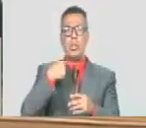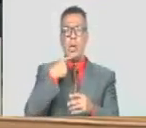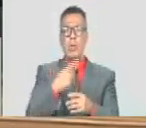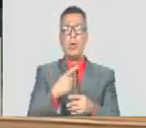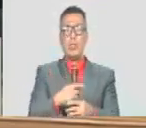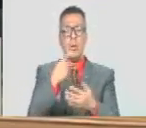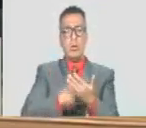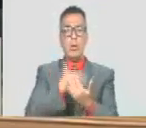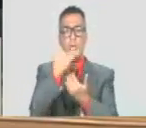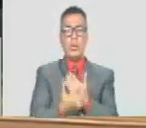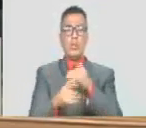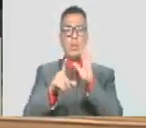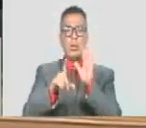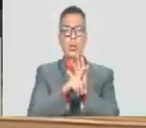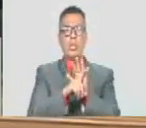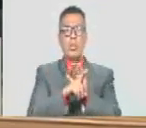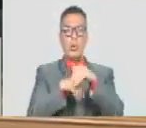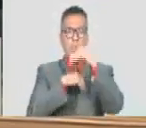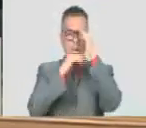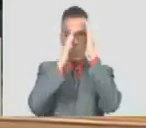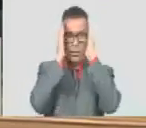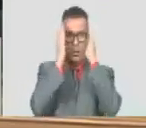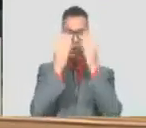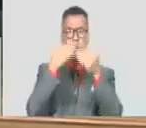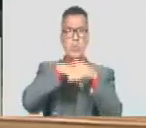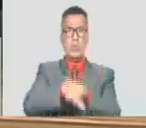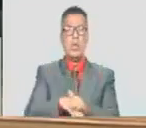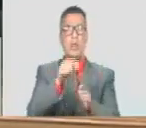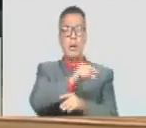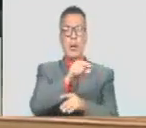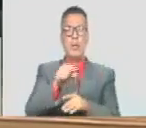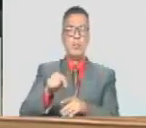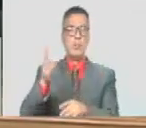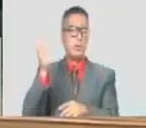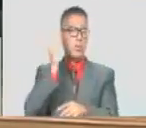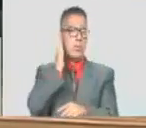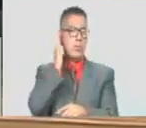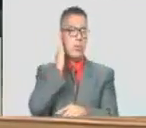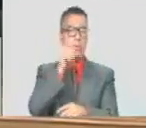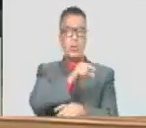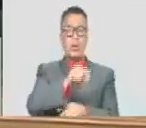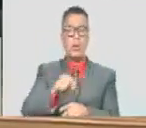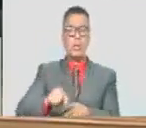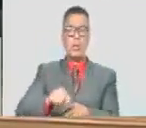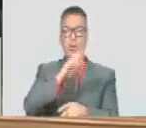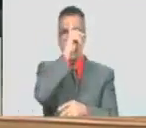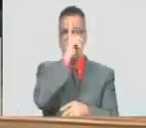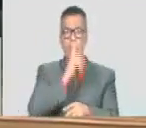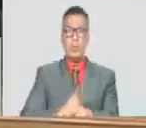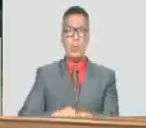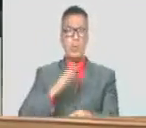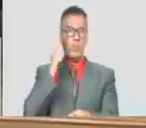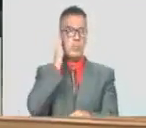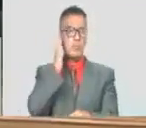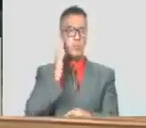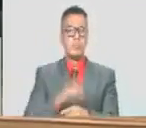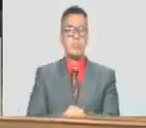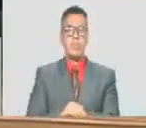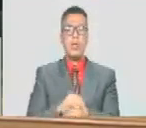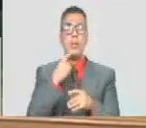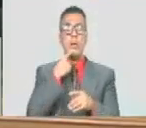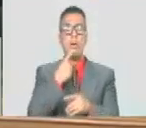remitieron el proyecto de ley de atención integral a las personas sordas y personas con discapacidad auditiva, a